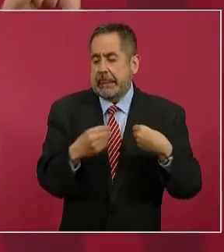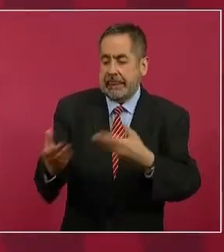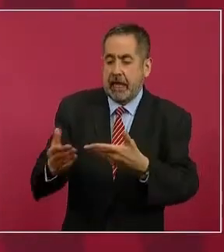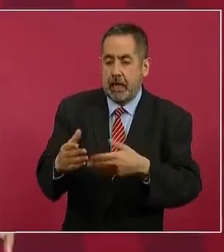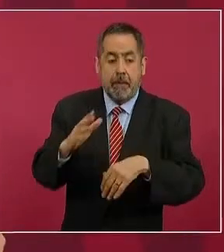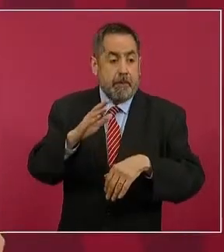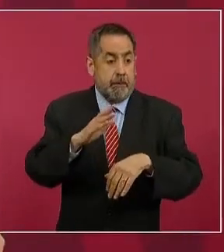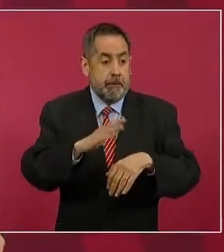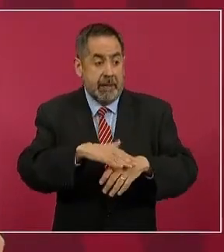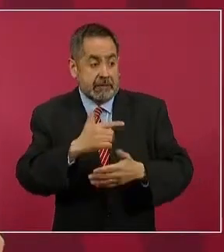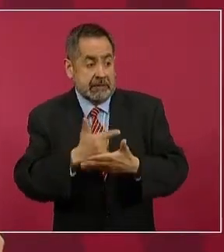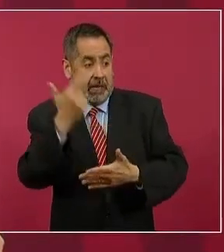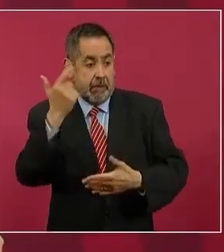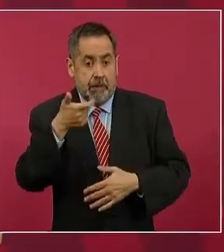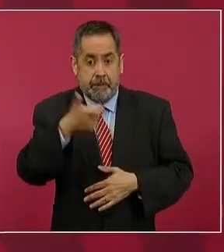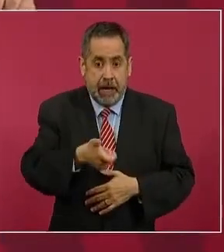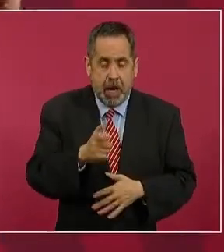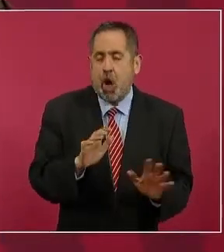se reduce